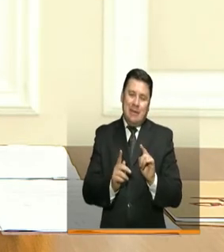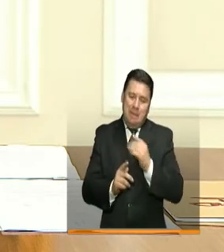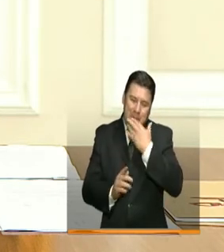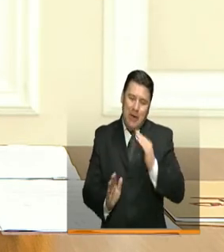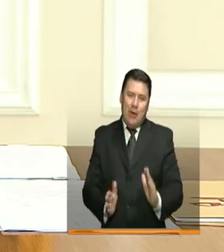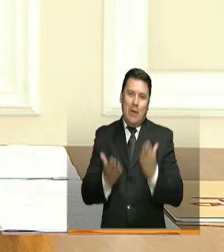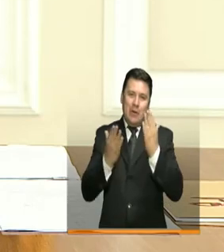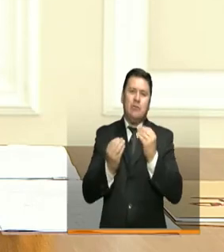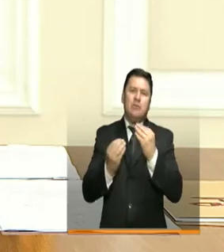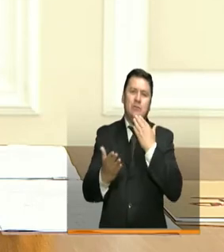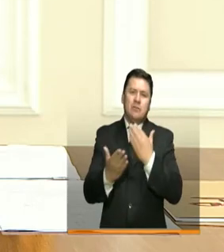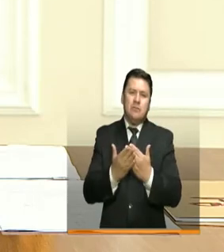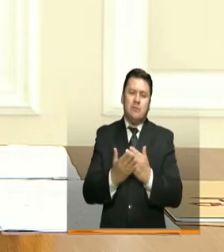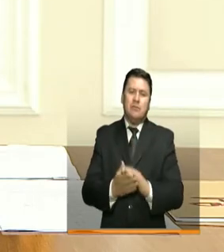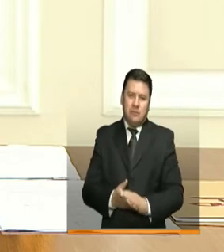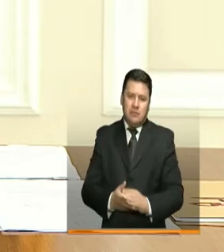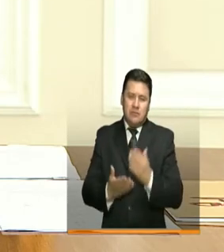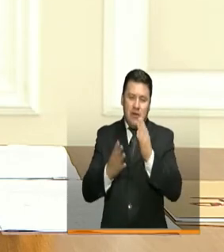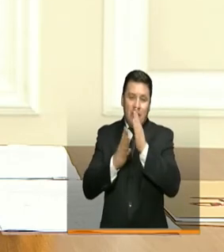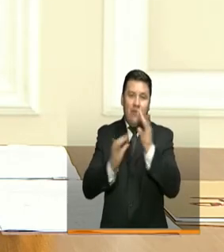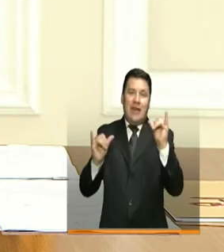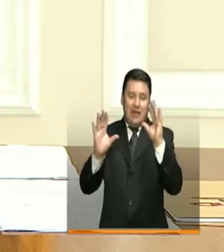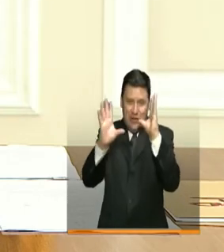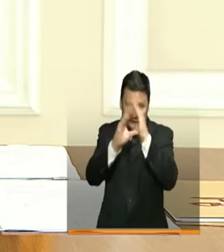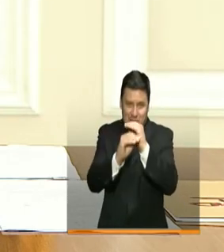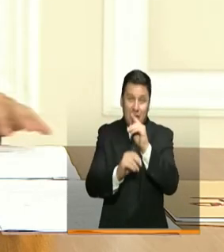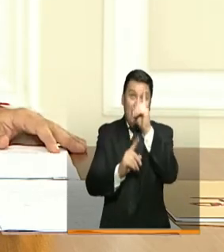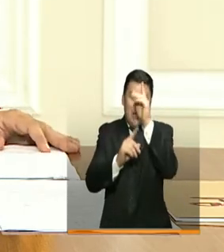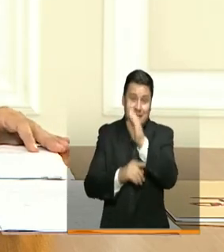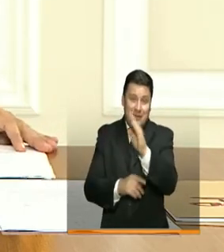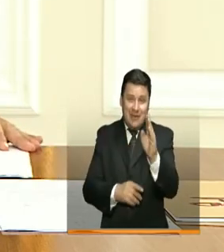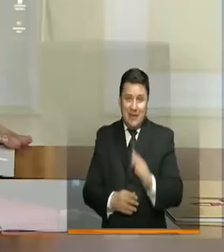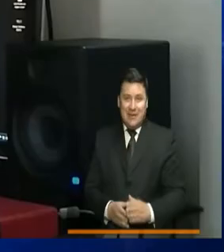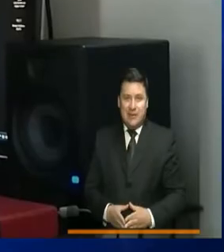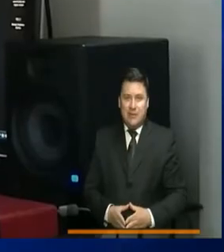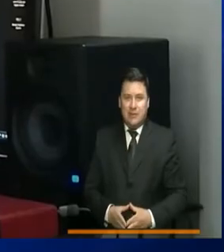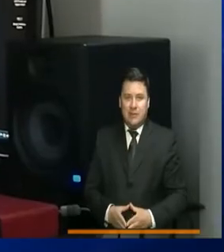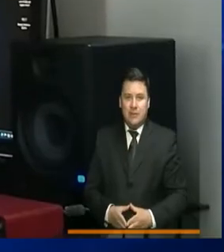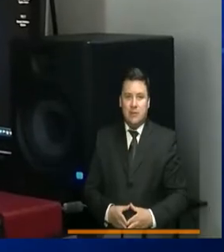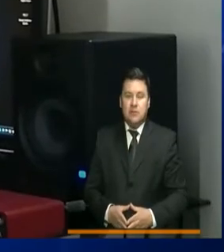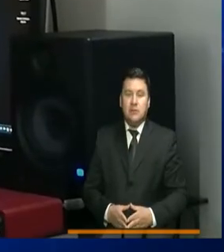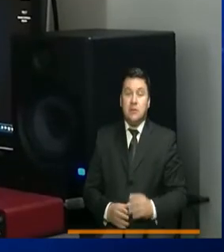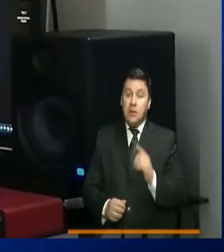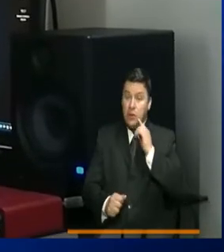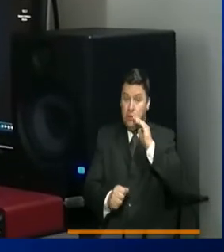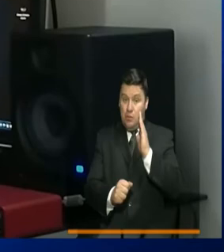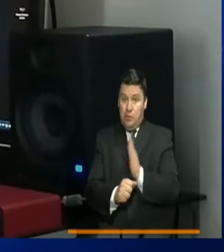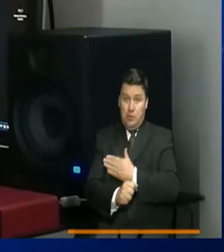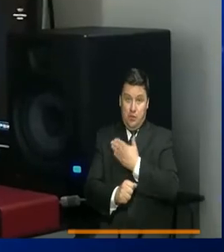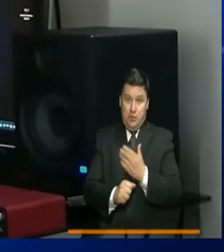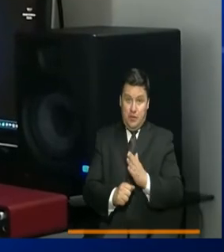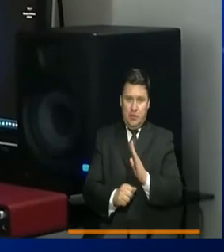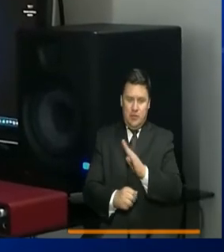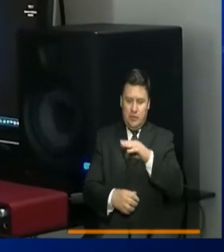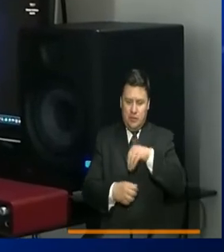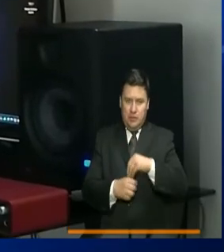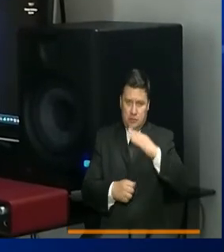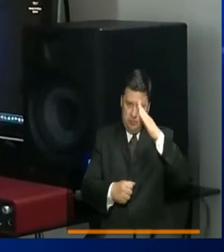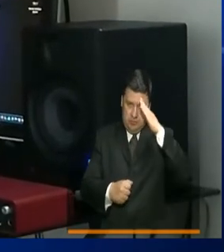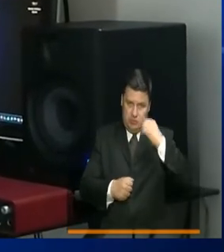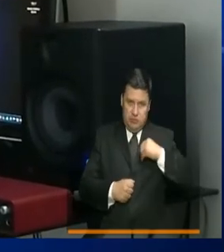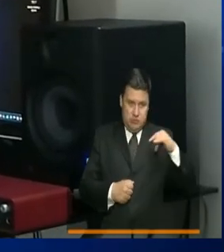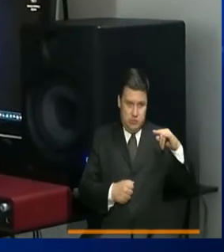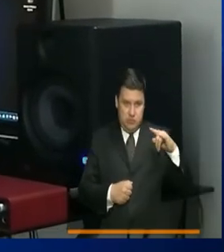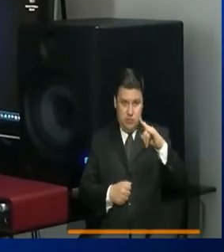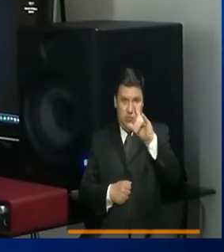mejor. Muchísimas gracias, una feliz noche, que Dios los bendiga. Los músicos de la Banda Sinfónica de la Escuela de Suboficiales de